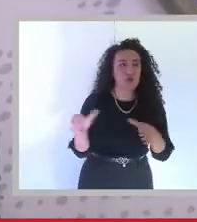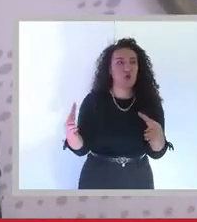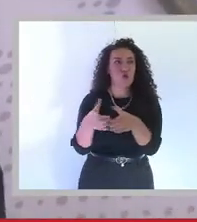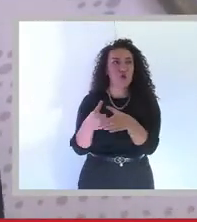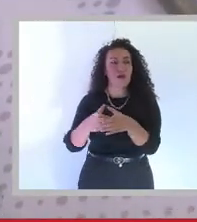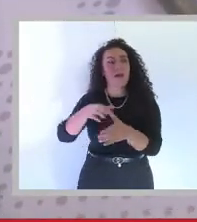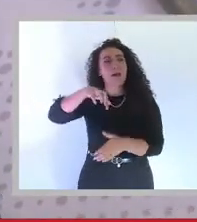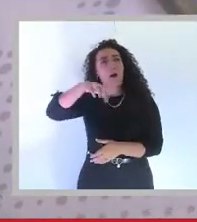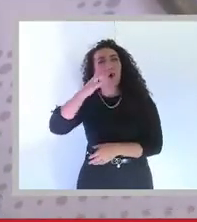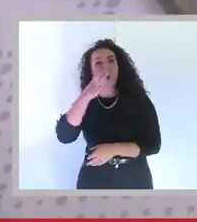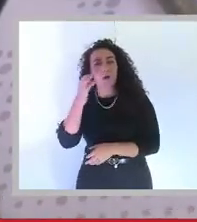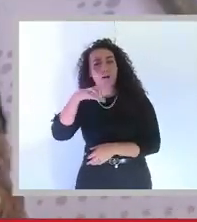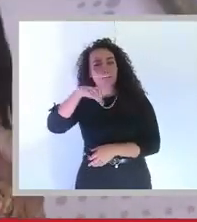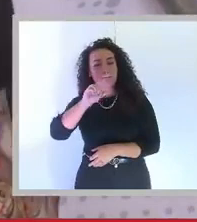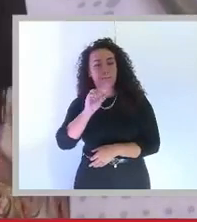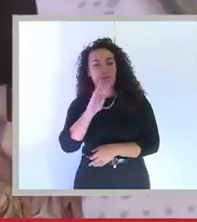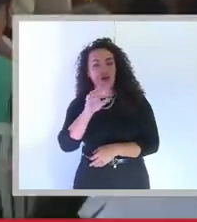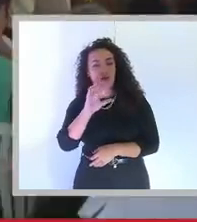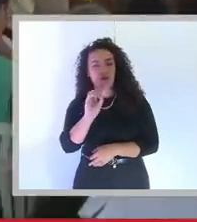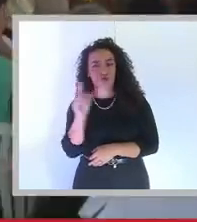Bomaro, que presente a CLACSO.